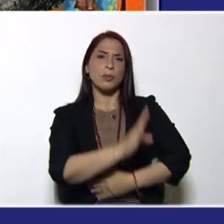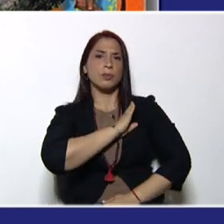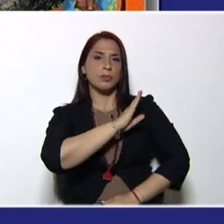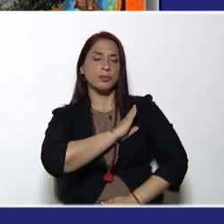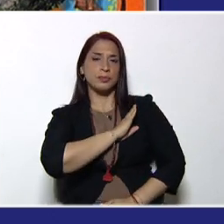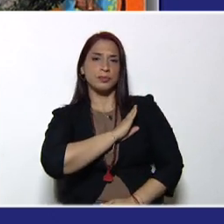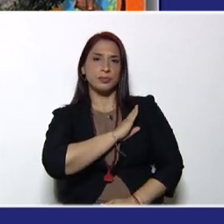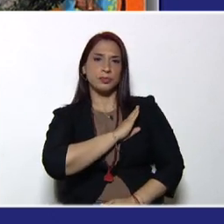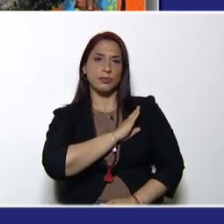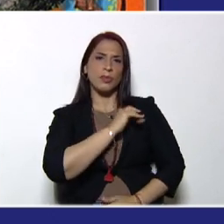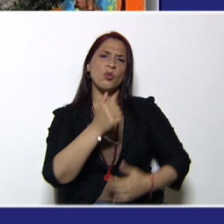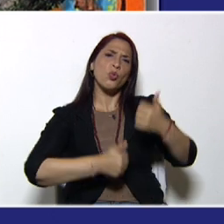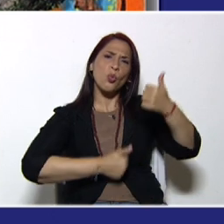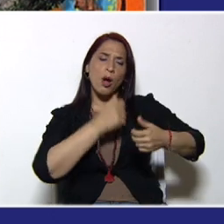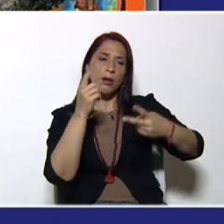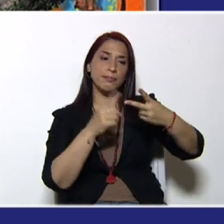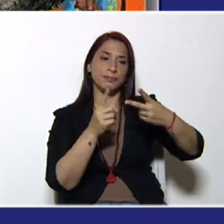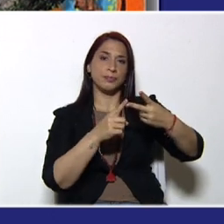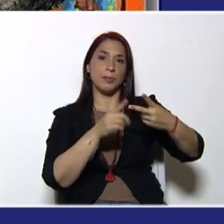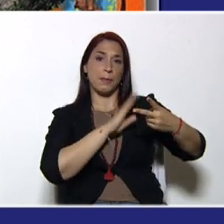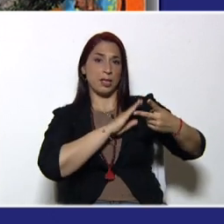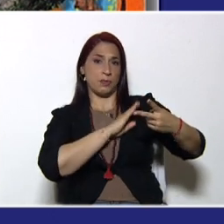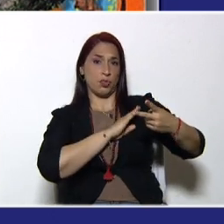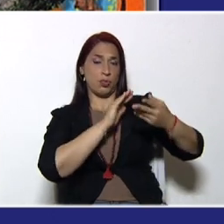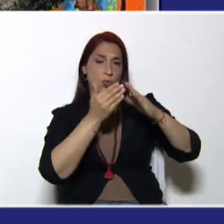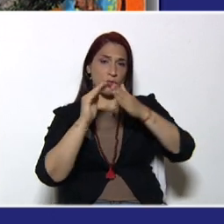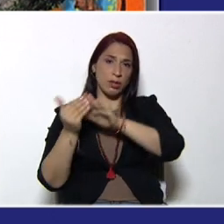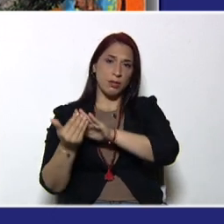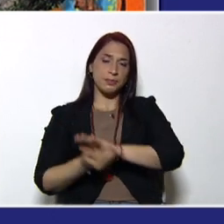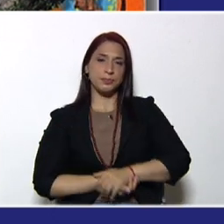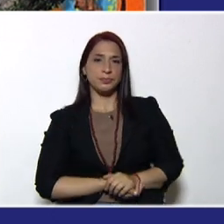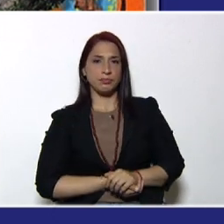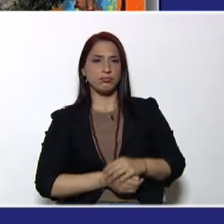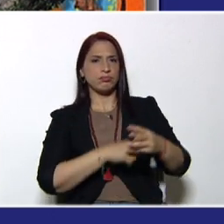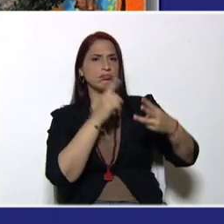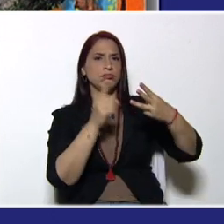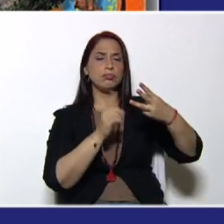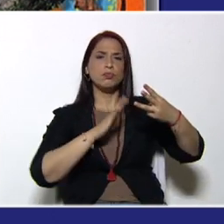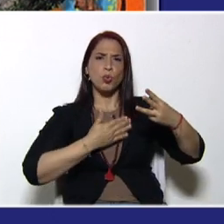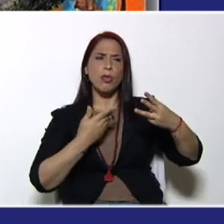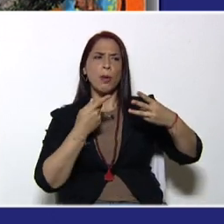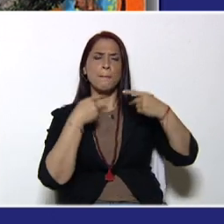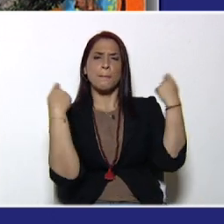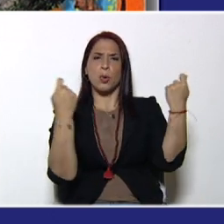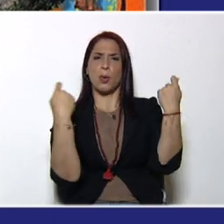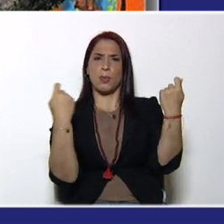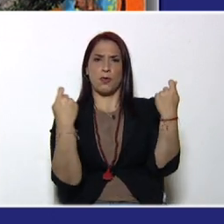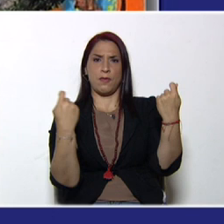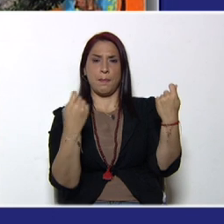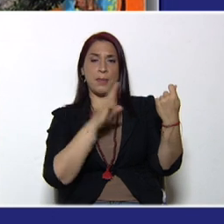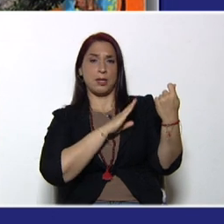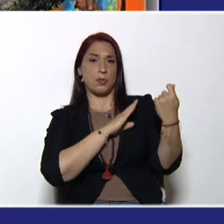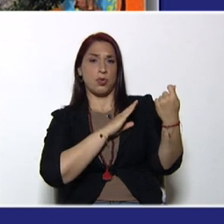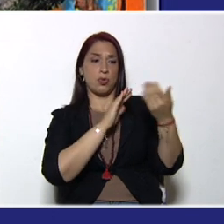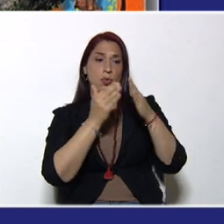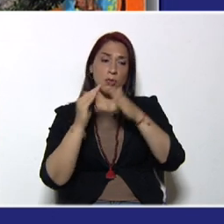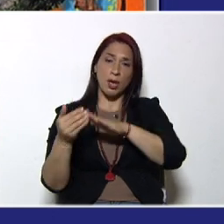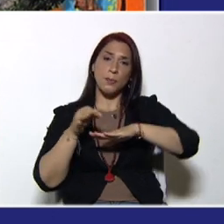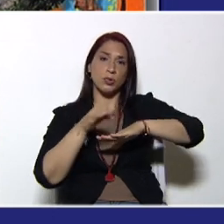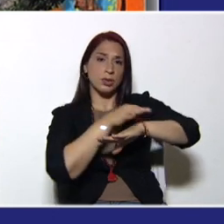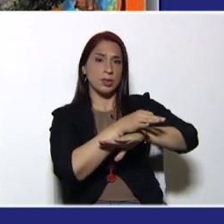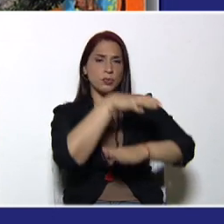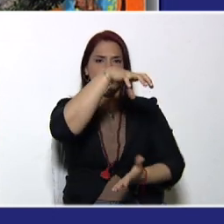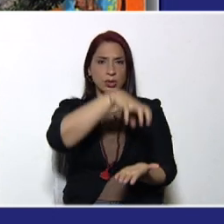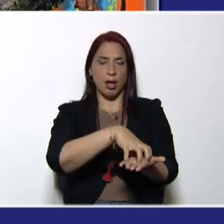patrimonio? ¿Cuáles son los patrimonios de mi comunidad? ¿Y cómo puedo promover los patrimonios de mi comunidad, de municipio, de